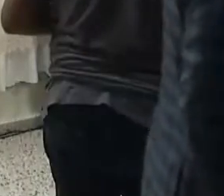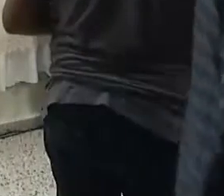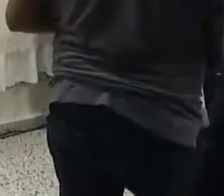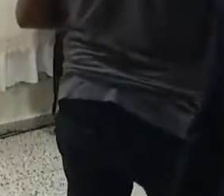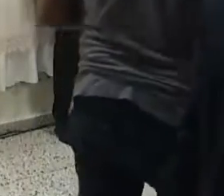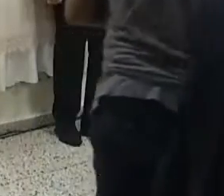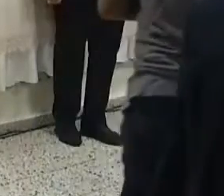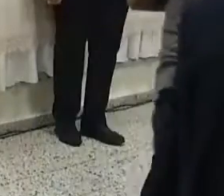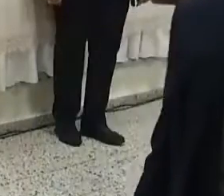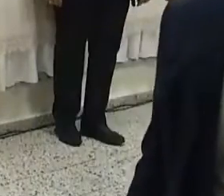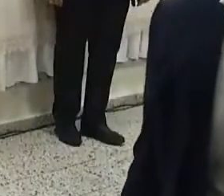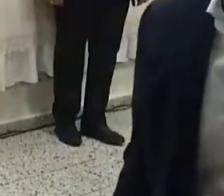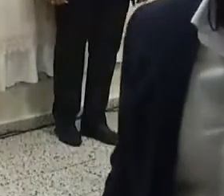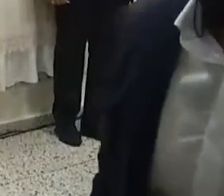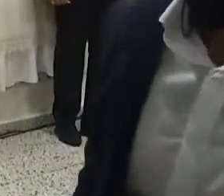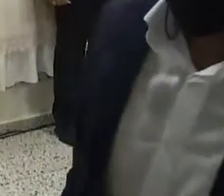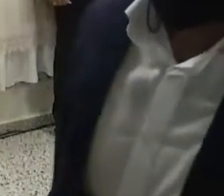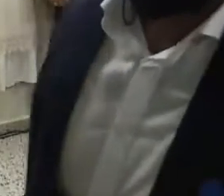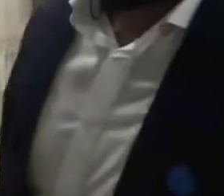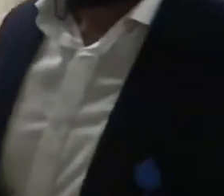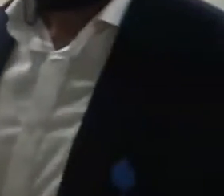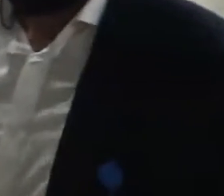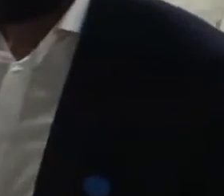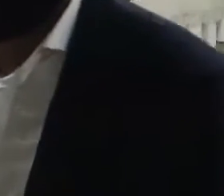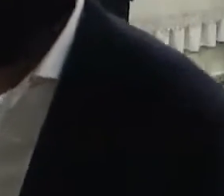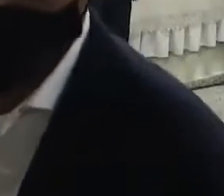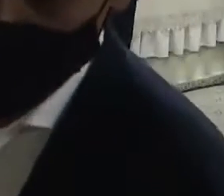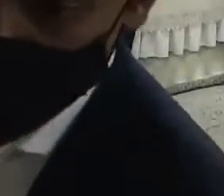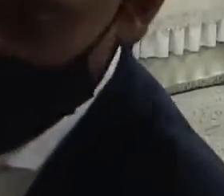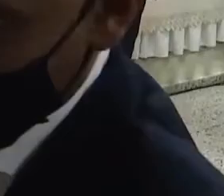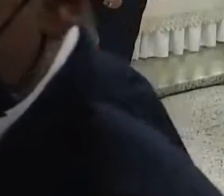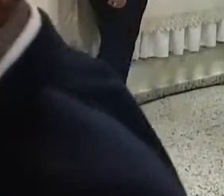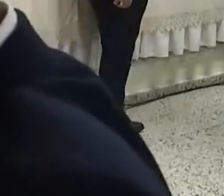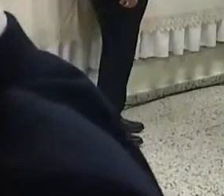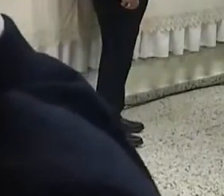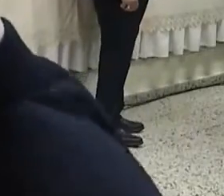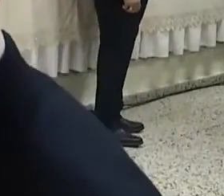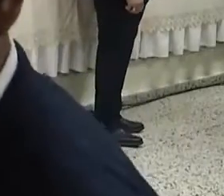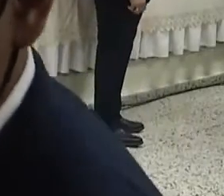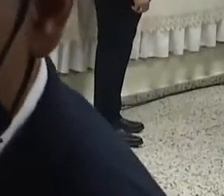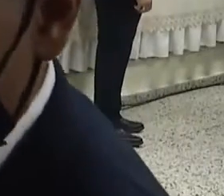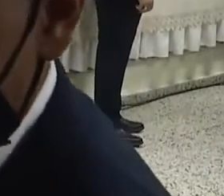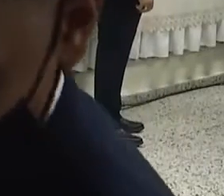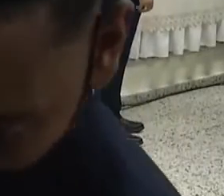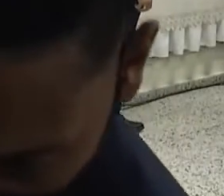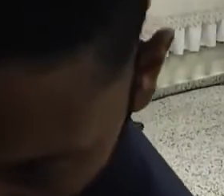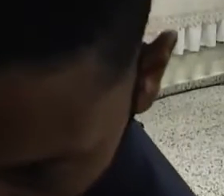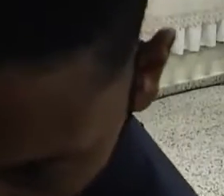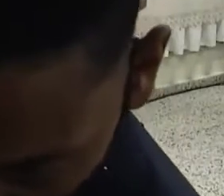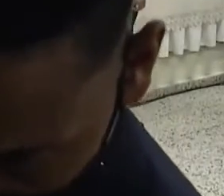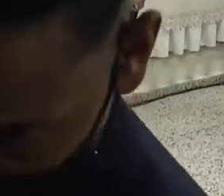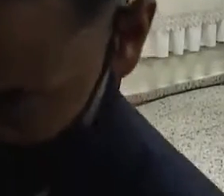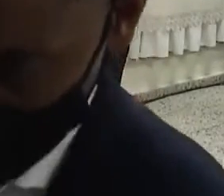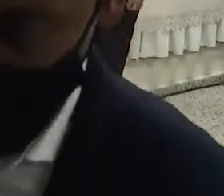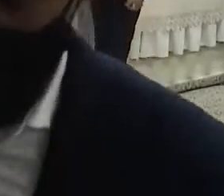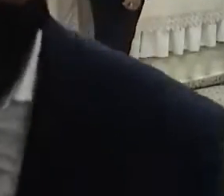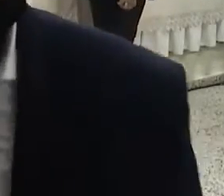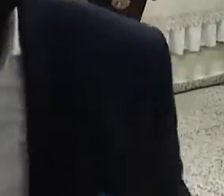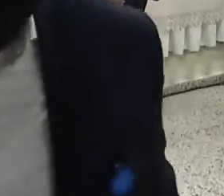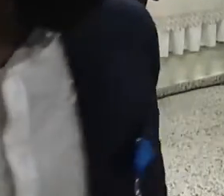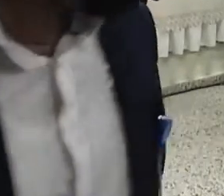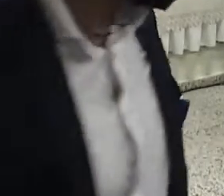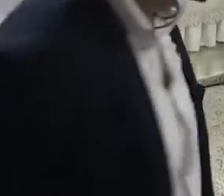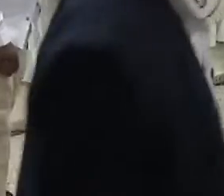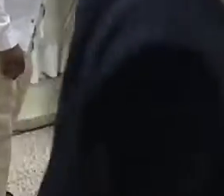Señores, por favor, vamos a darle espacio a las cámaras porque vamos a transmitir en vivo. Esperamos su